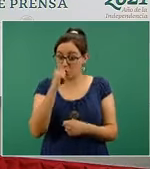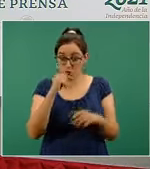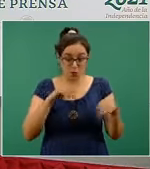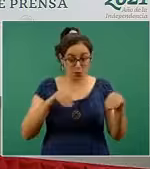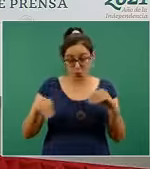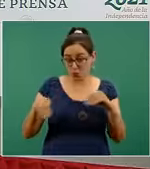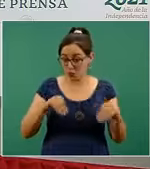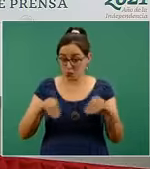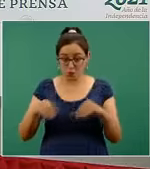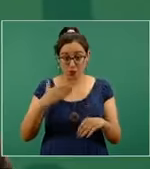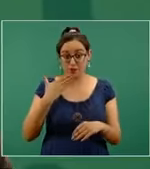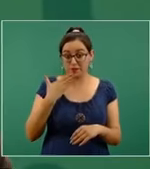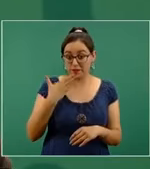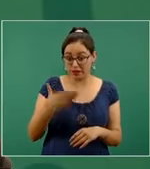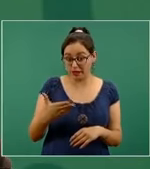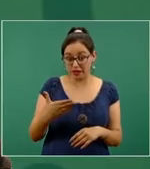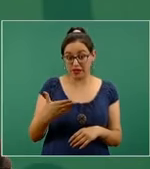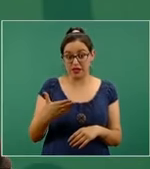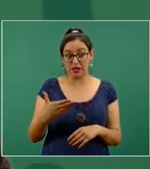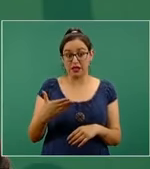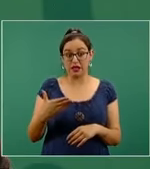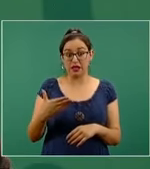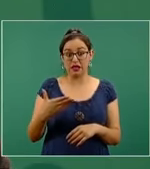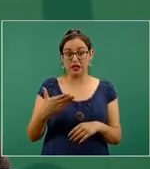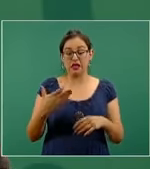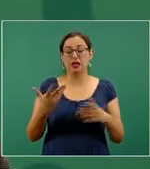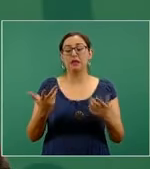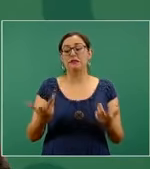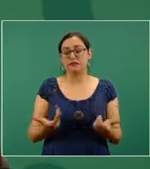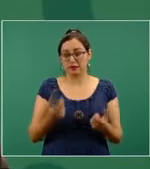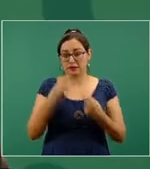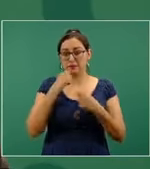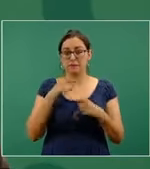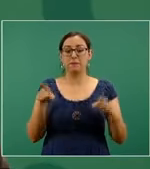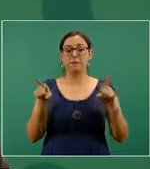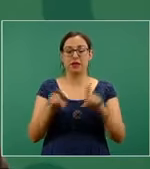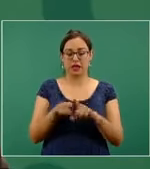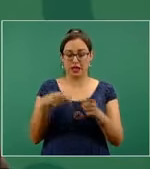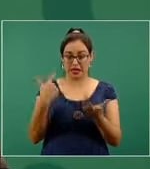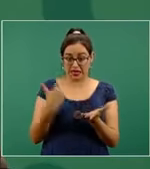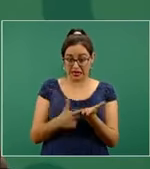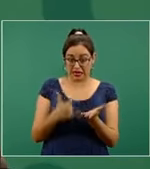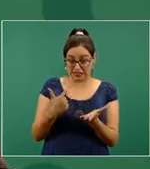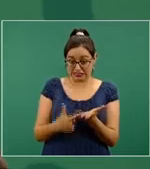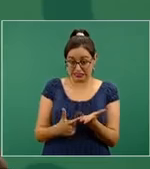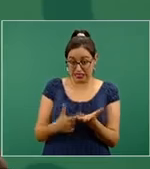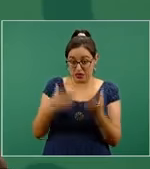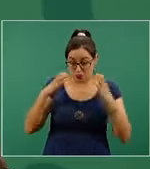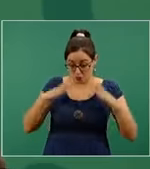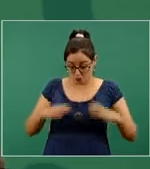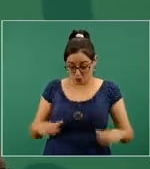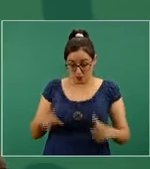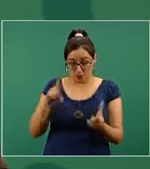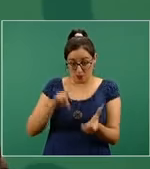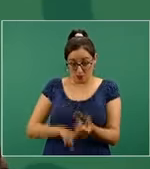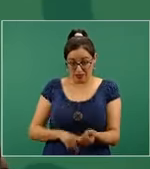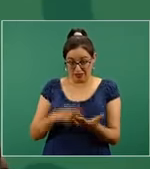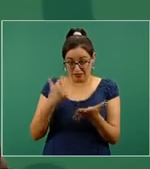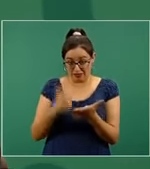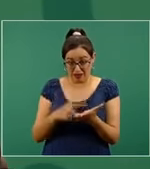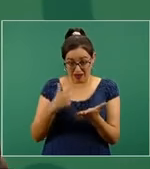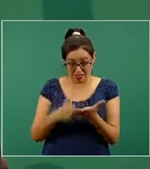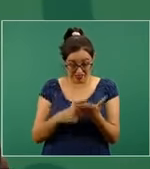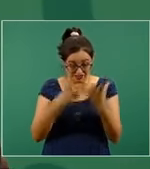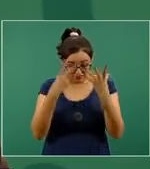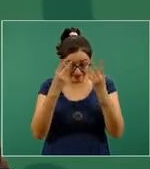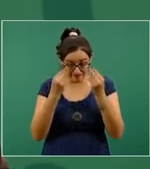movimiento, con el incremento obviamente de los diferentes tipos de grasa al interior del organismo y las consecuencias que